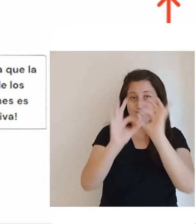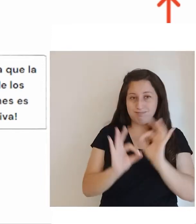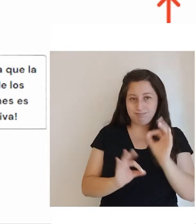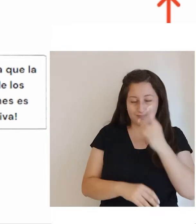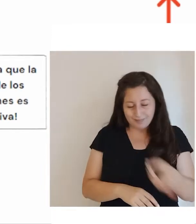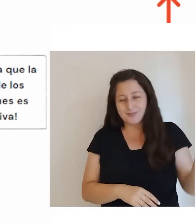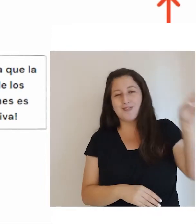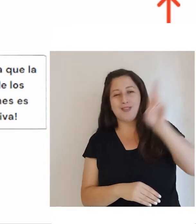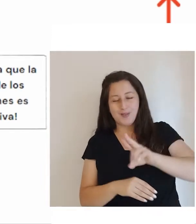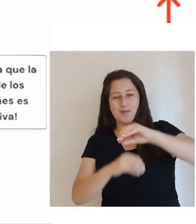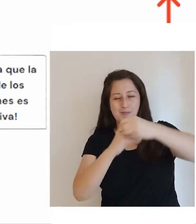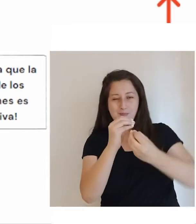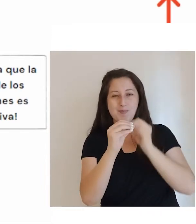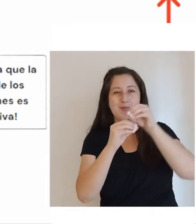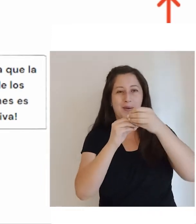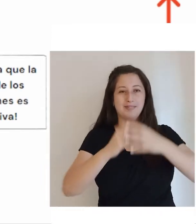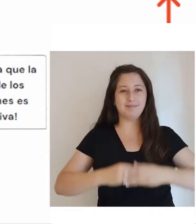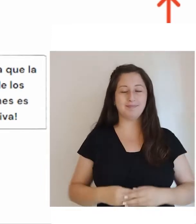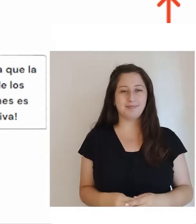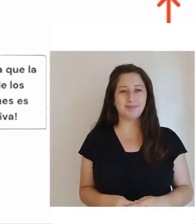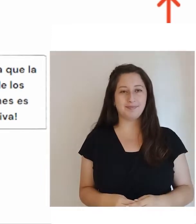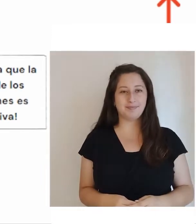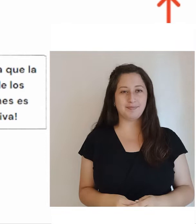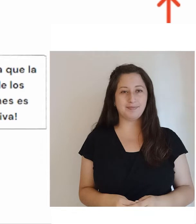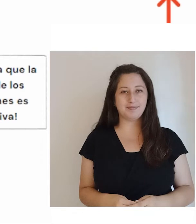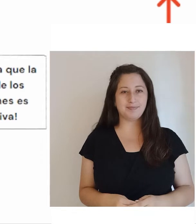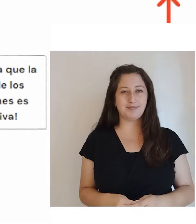Entendiendo esto, volvemos ahora a nuestras moléculas.